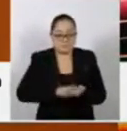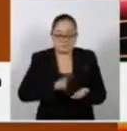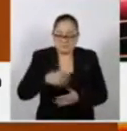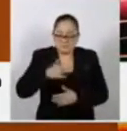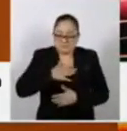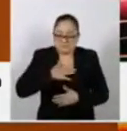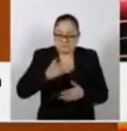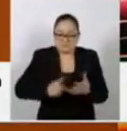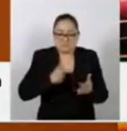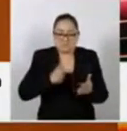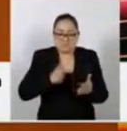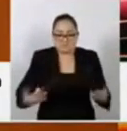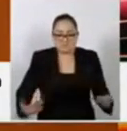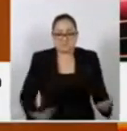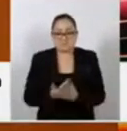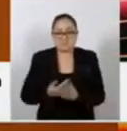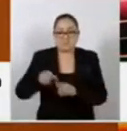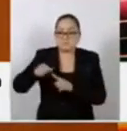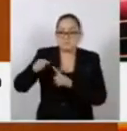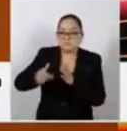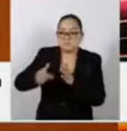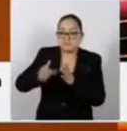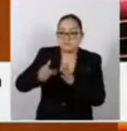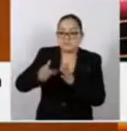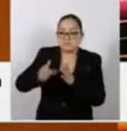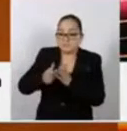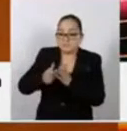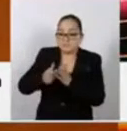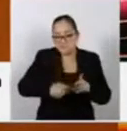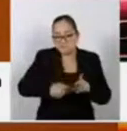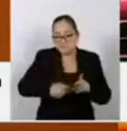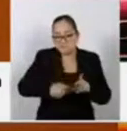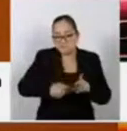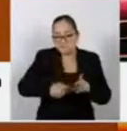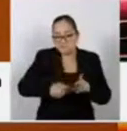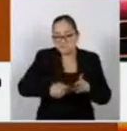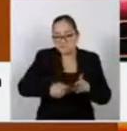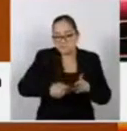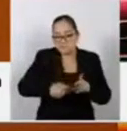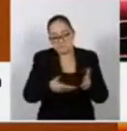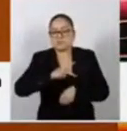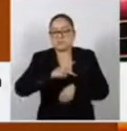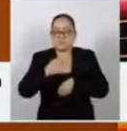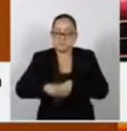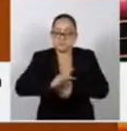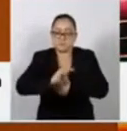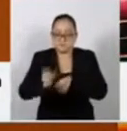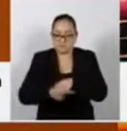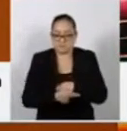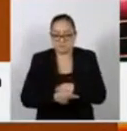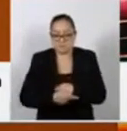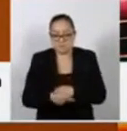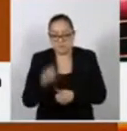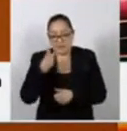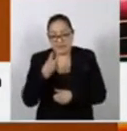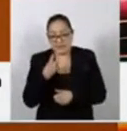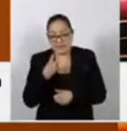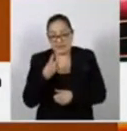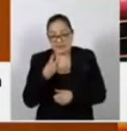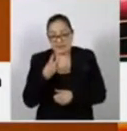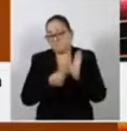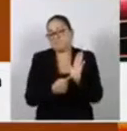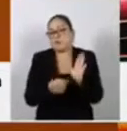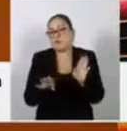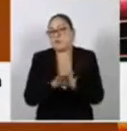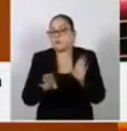raíces. Es el punto de partida de lo que hoy tenemos por identidad nacional y es un estandarte del